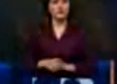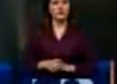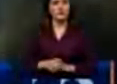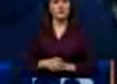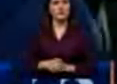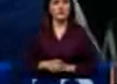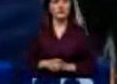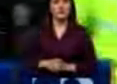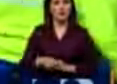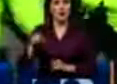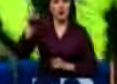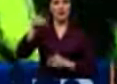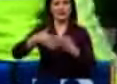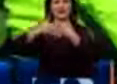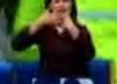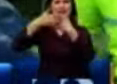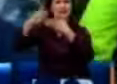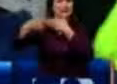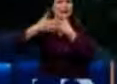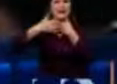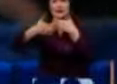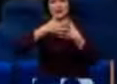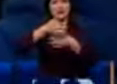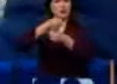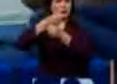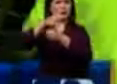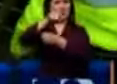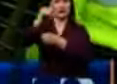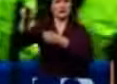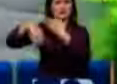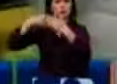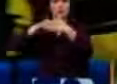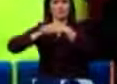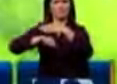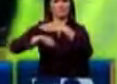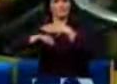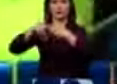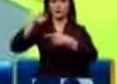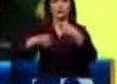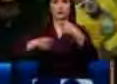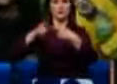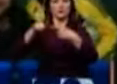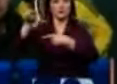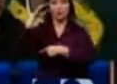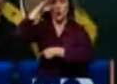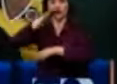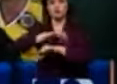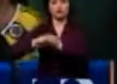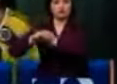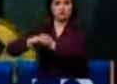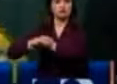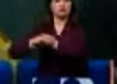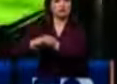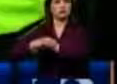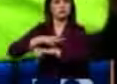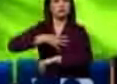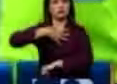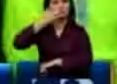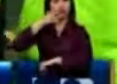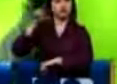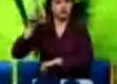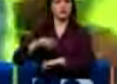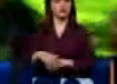Frente a las puertas cerradas del mall por motivos de seguridad. Allí se registraron varias detenciones de ciudadanos agresivos por